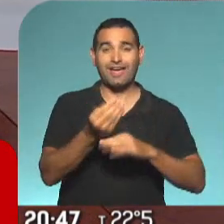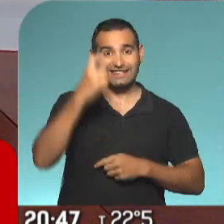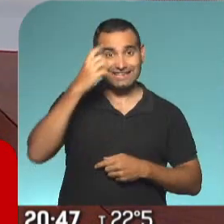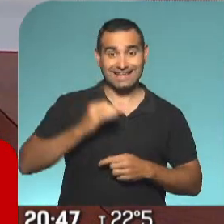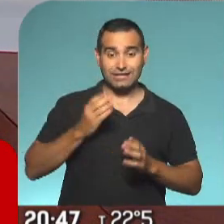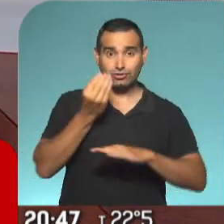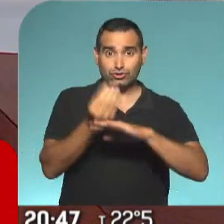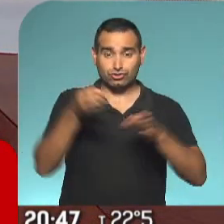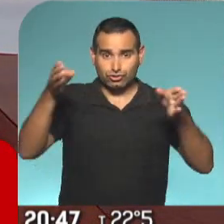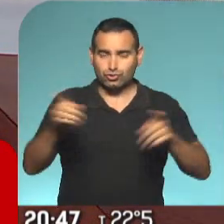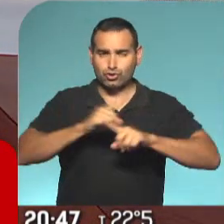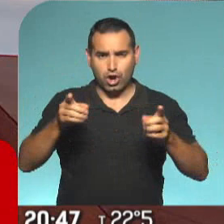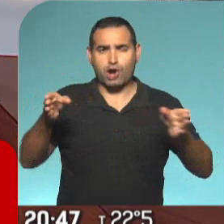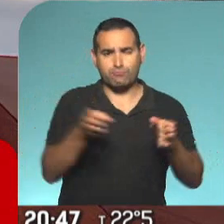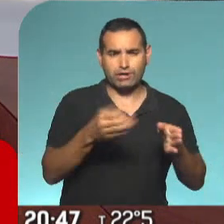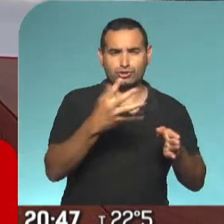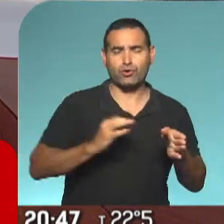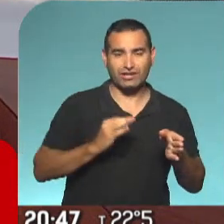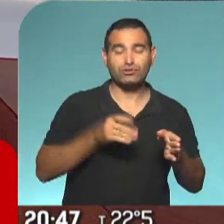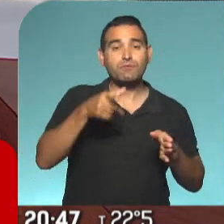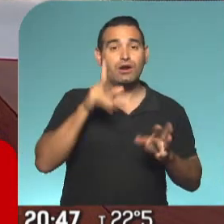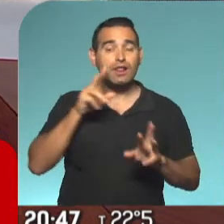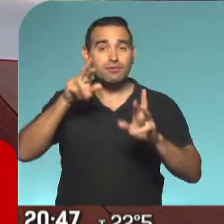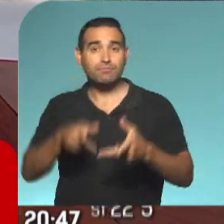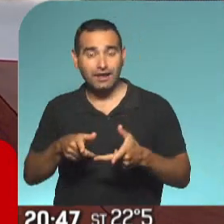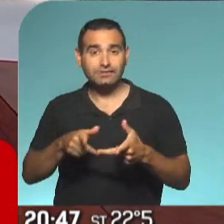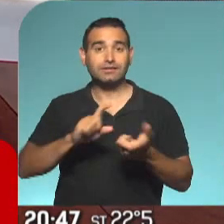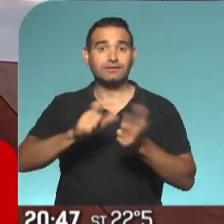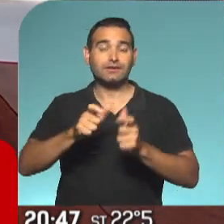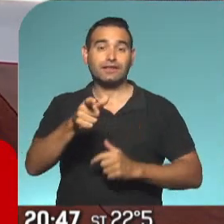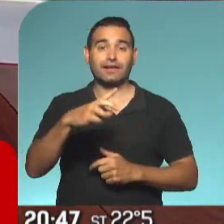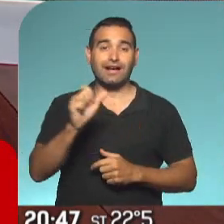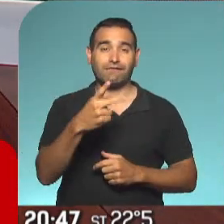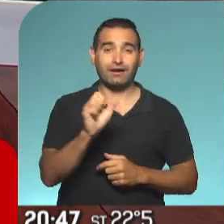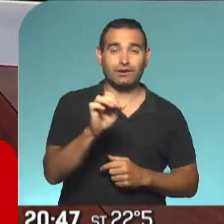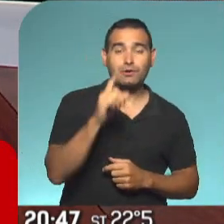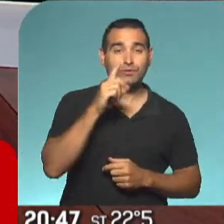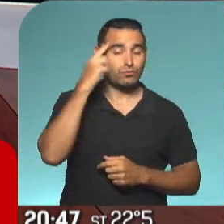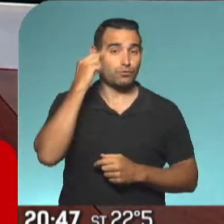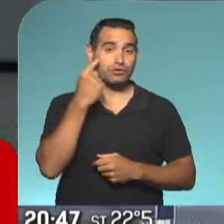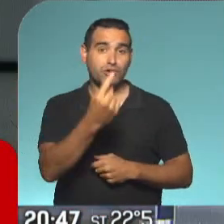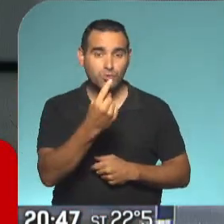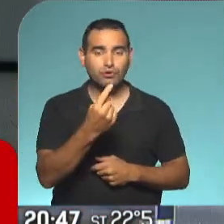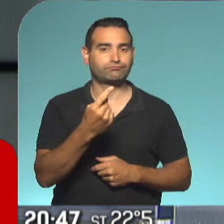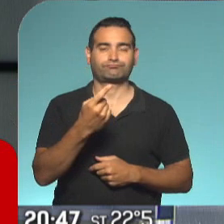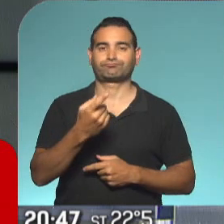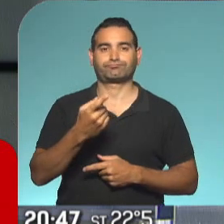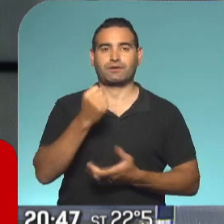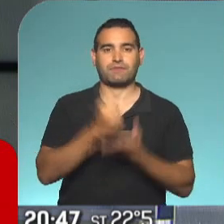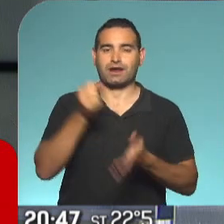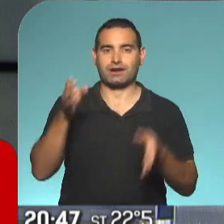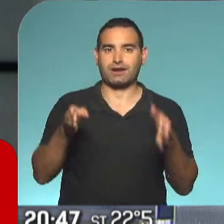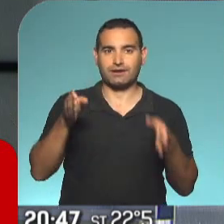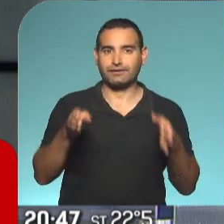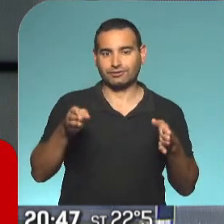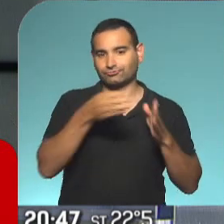pero evidentemente el plan de convertibilidad de Cavallo que se anunció el 20 de marzo de 1991 marcó una época y marcó al país de